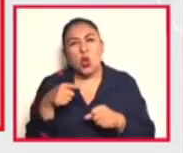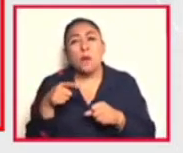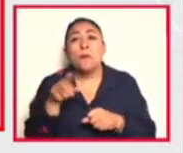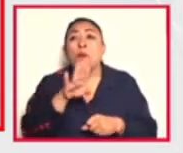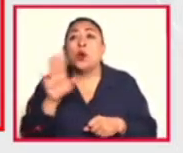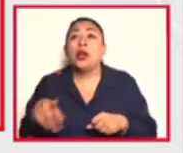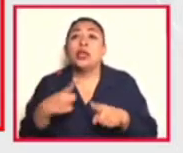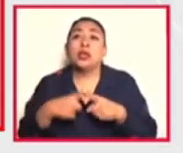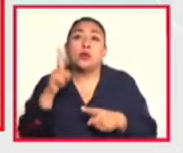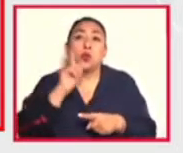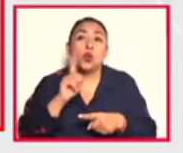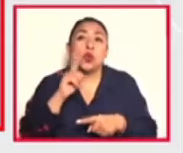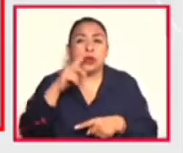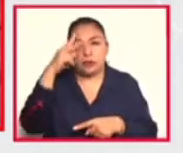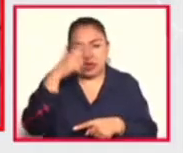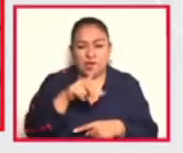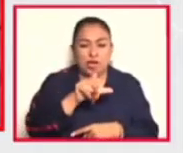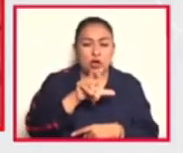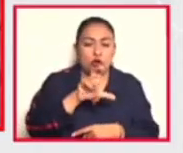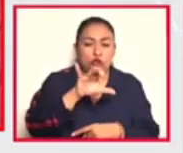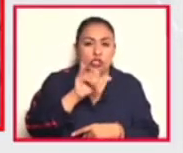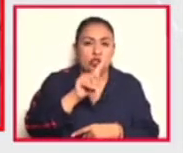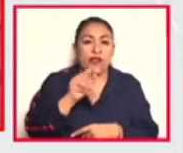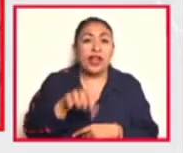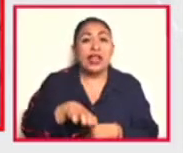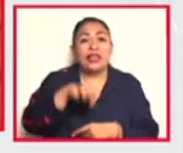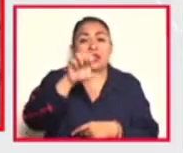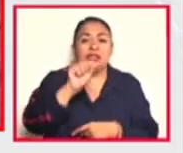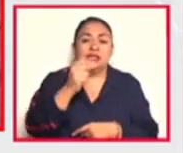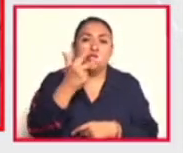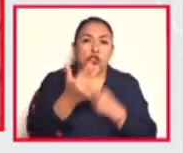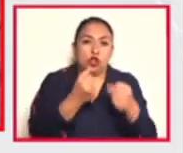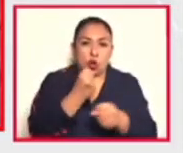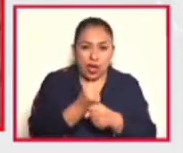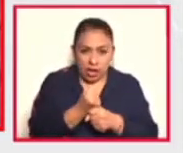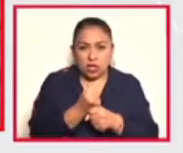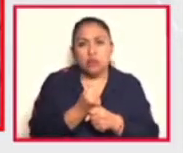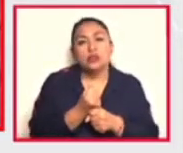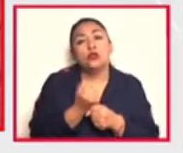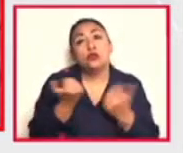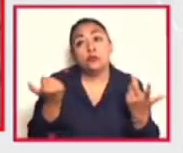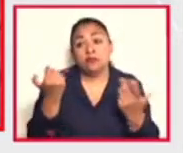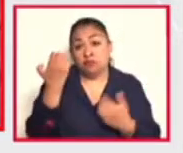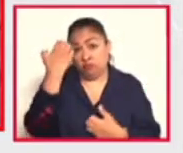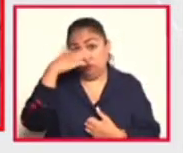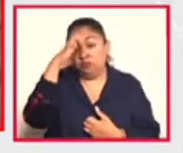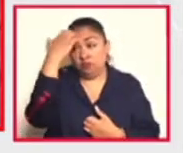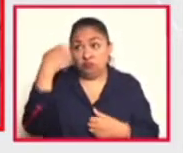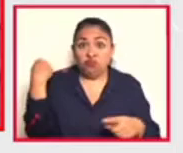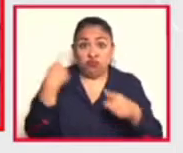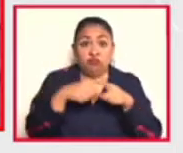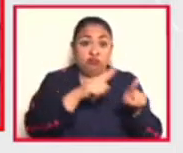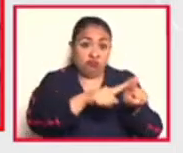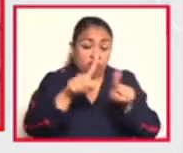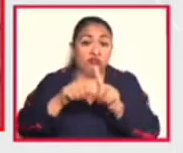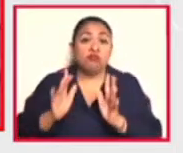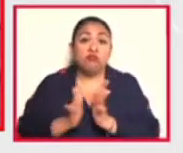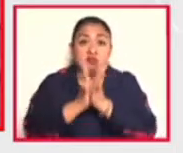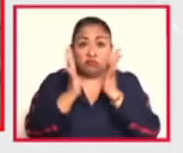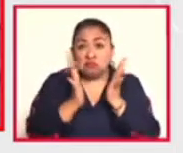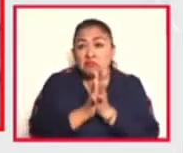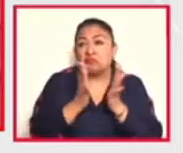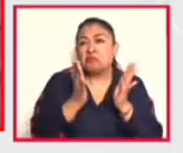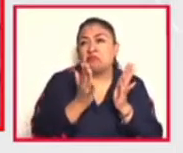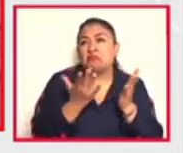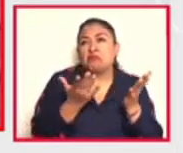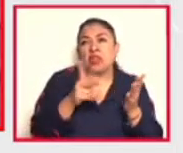actriz mexicana Lucy Tovar a los 68 años de edad. Su trayectoria fue extensa, participó en novelas, en